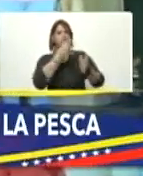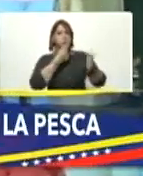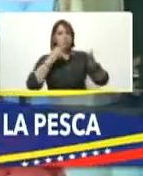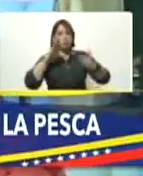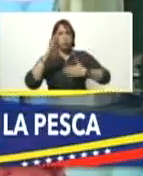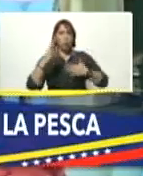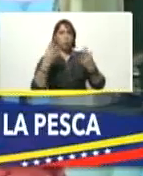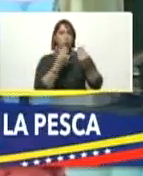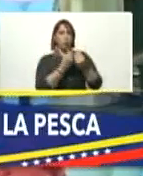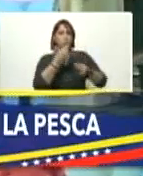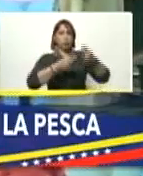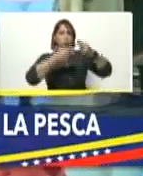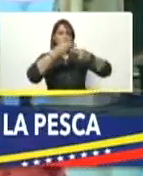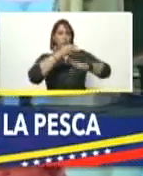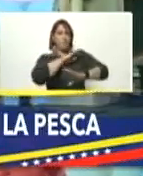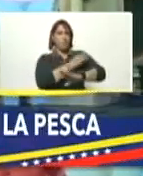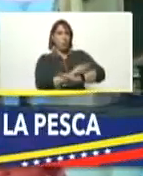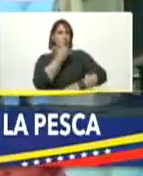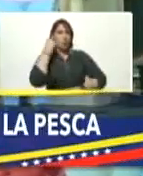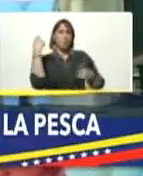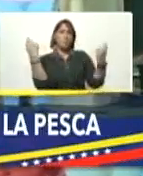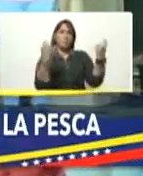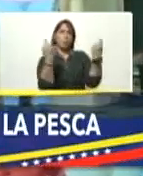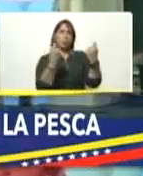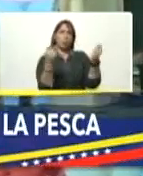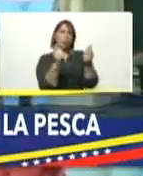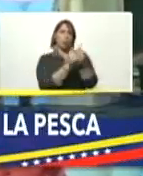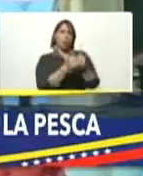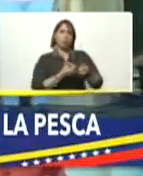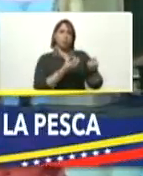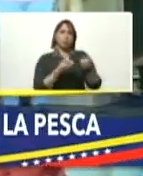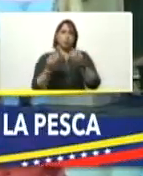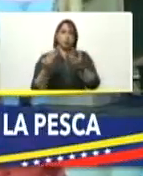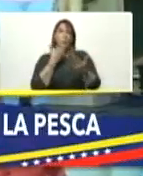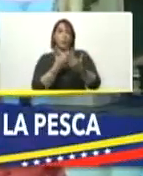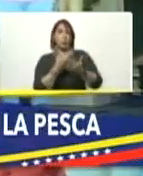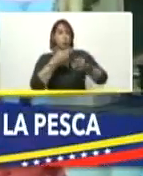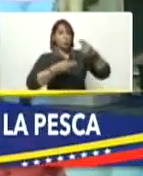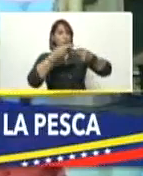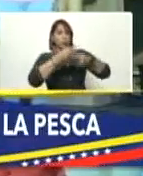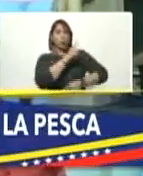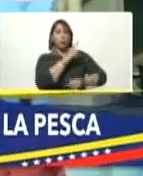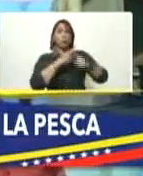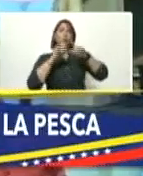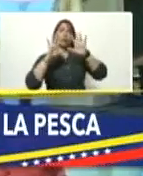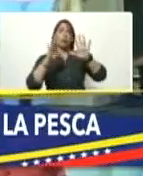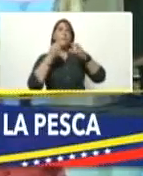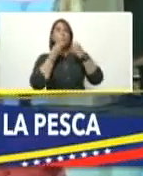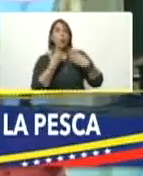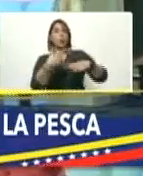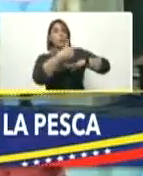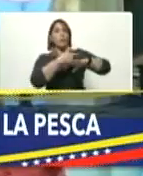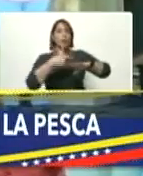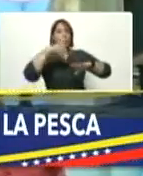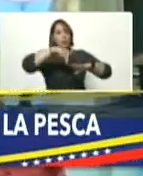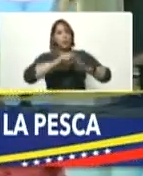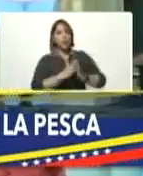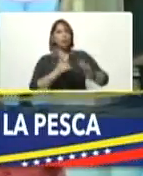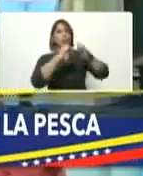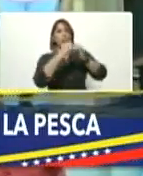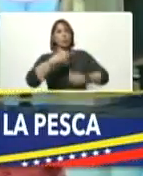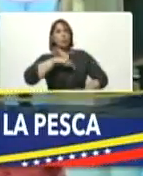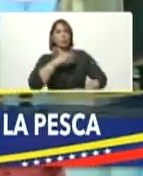con la construcción del feminismo popular, con los aportes que usted ha pedido para la construcción del 1x10 para el buen gobierno desde Anzuate, y hemos